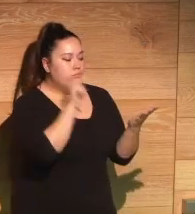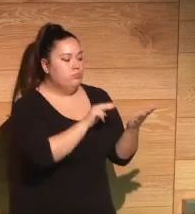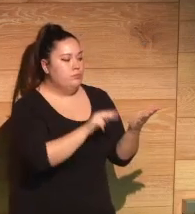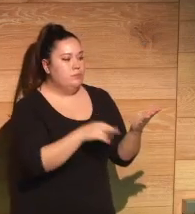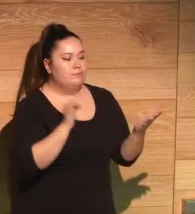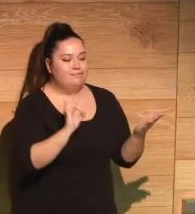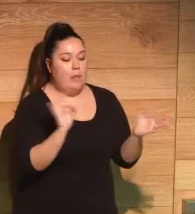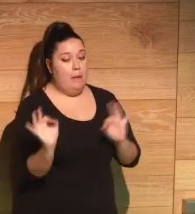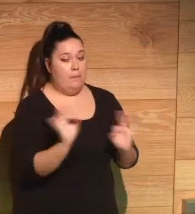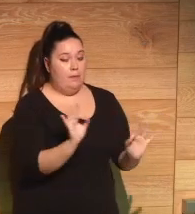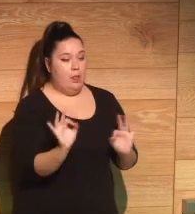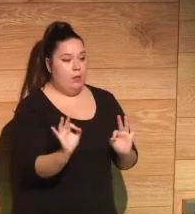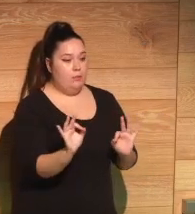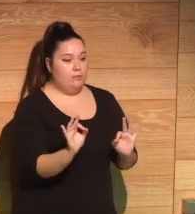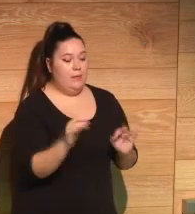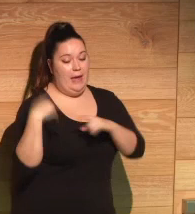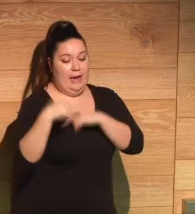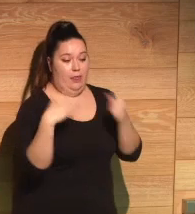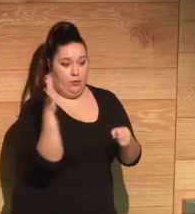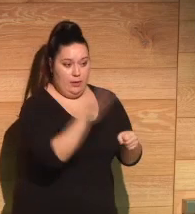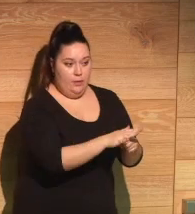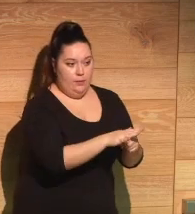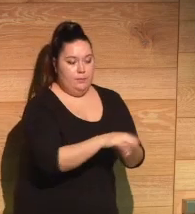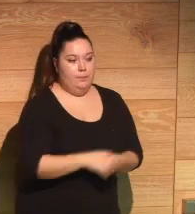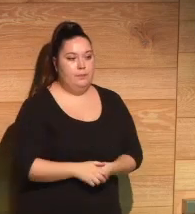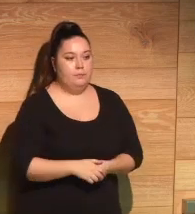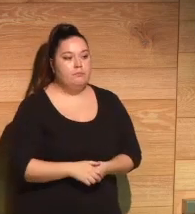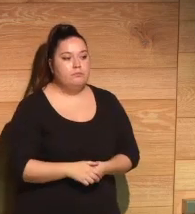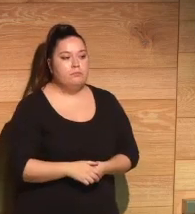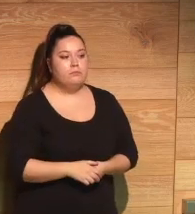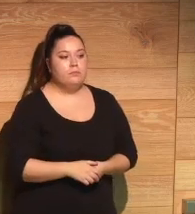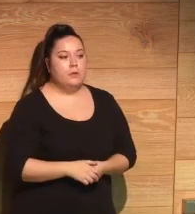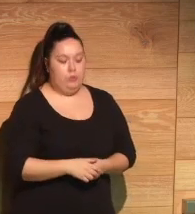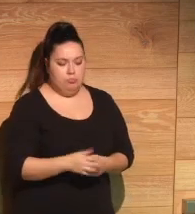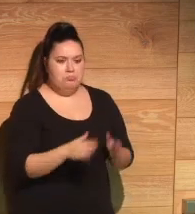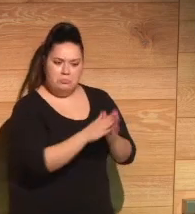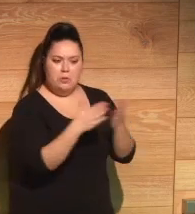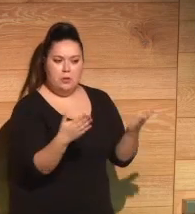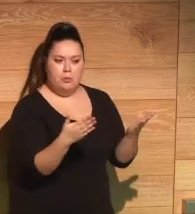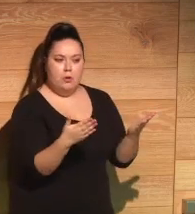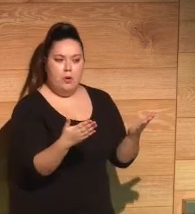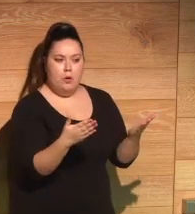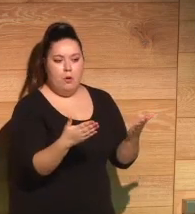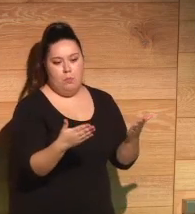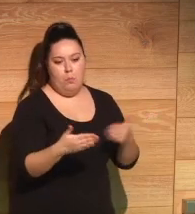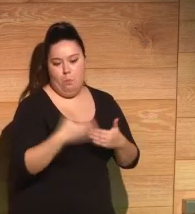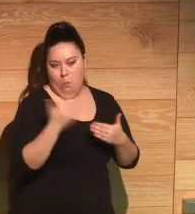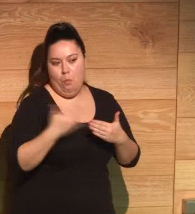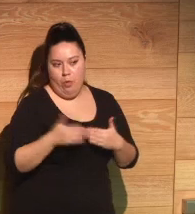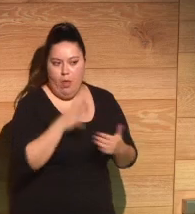esto, el de la generación tapón. El de Josep Sala y Cullen. Hay algo que, bueno, es un libro como está de moda ahora, hay que